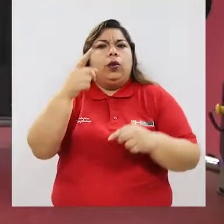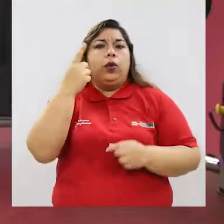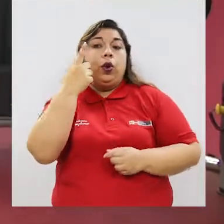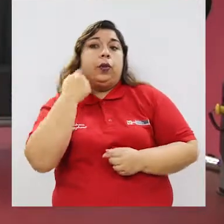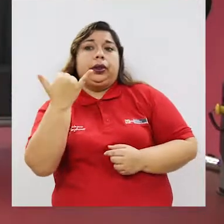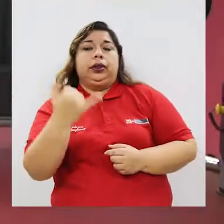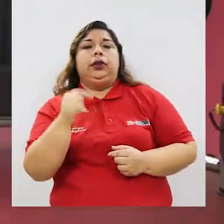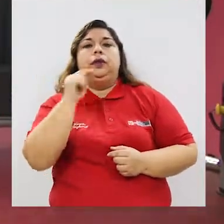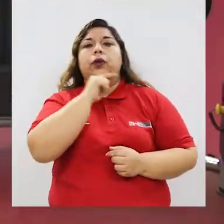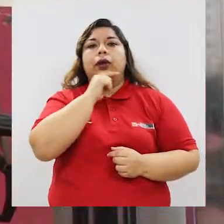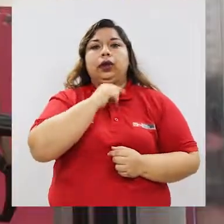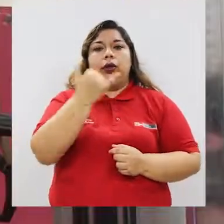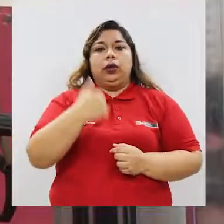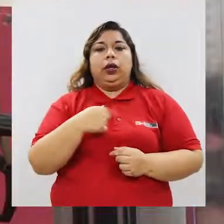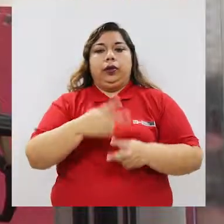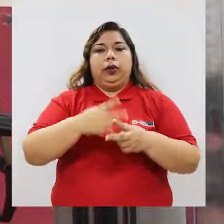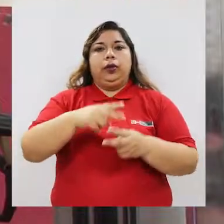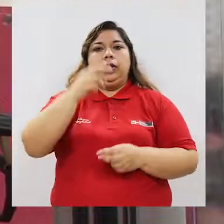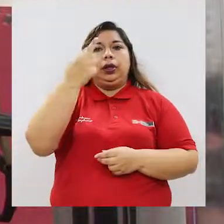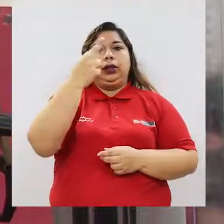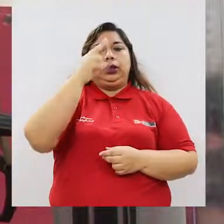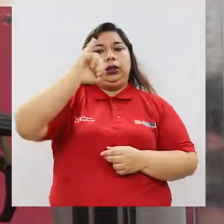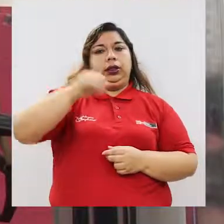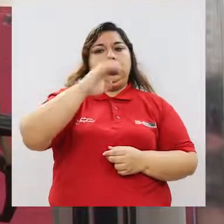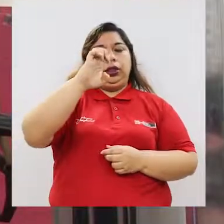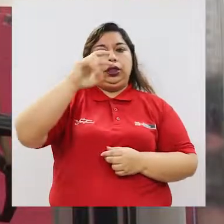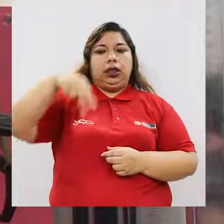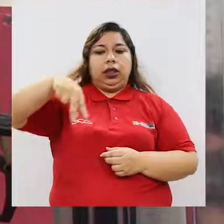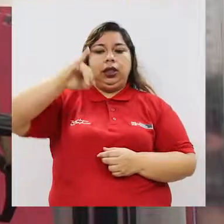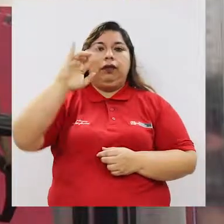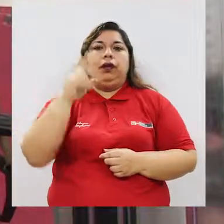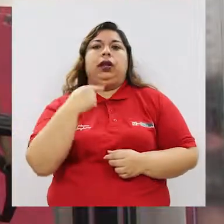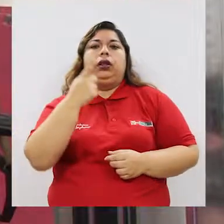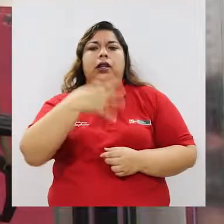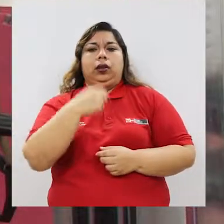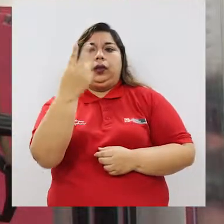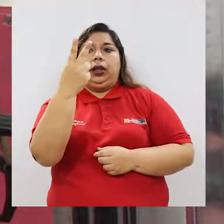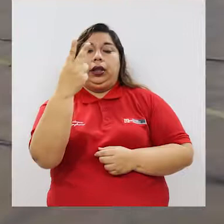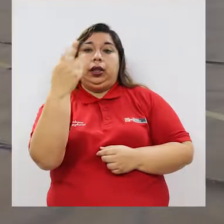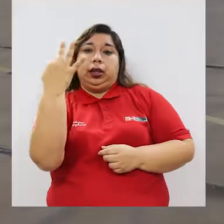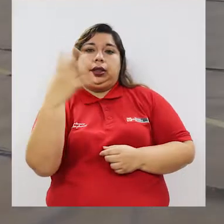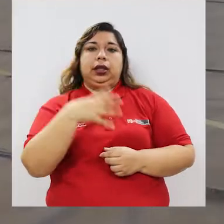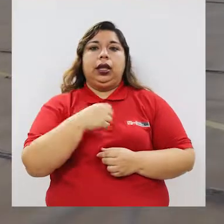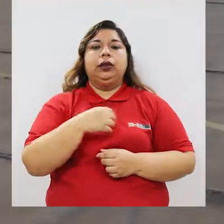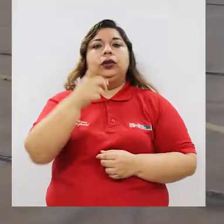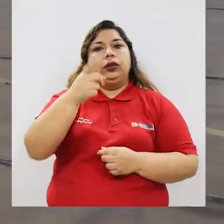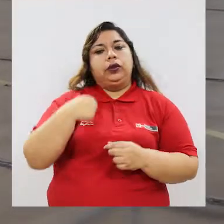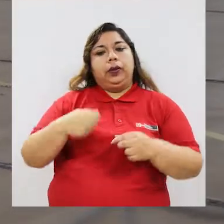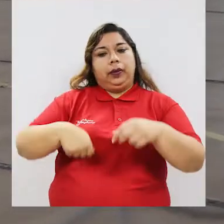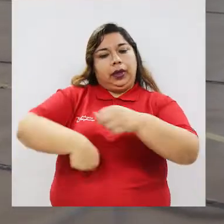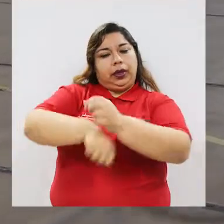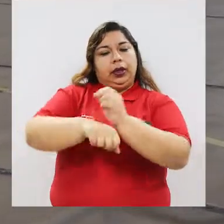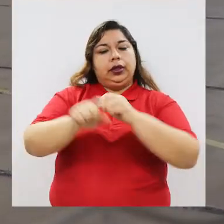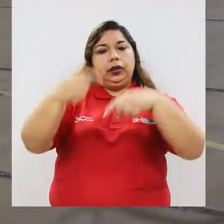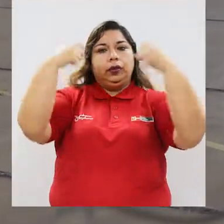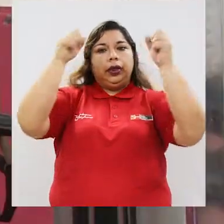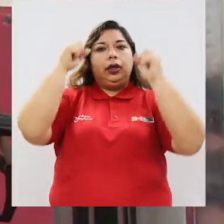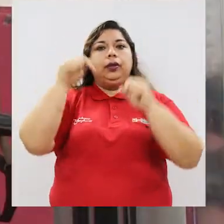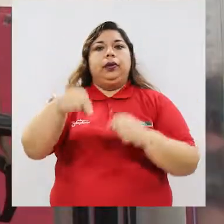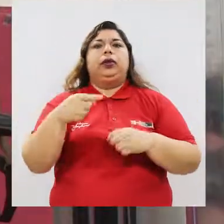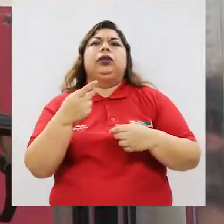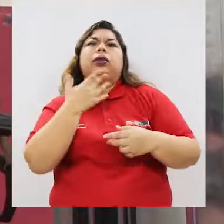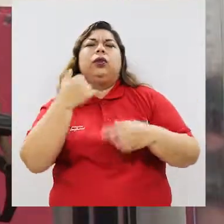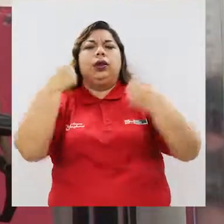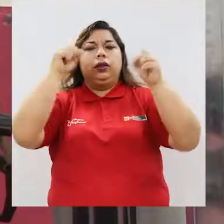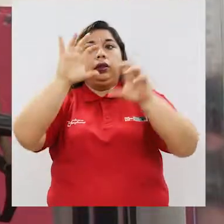para varones y mujeres? Hola, mi nombre es Jennifer Mamani, tengo 24 años, pertenezco a la Asociación Nacional Paralímpica del Perú. Practico